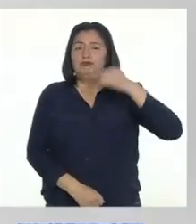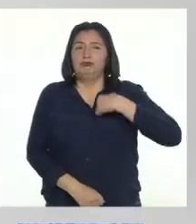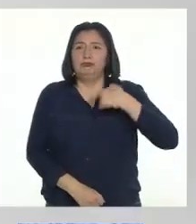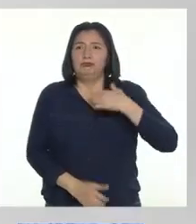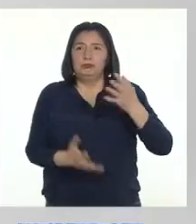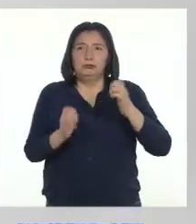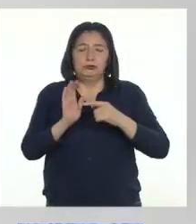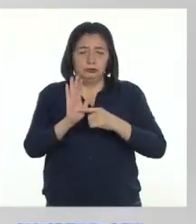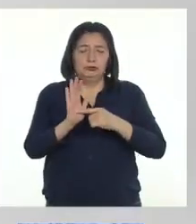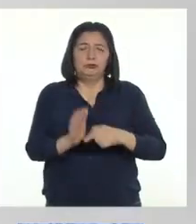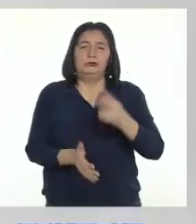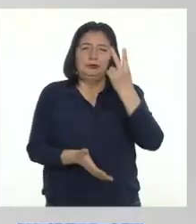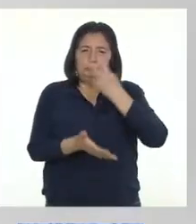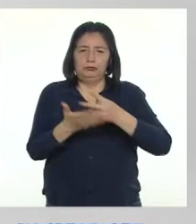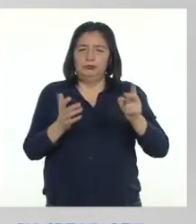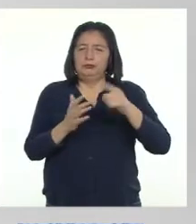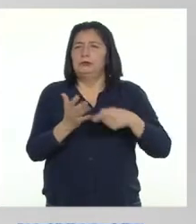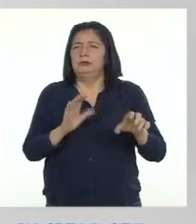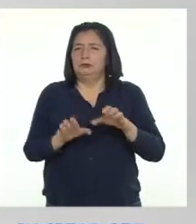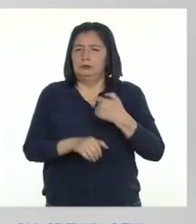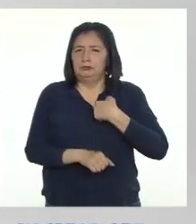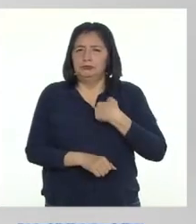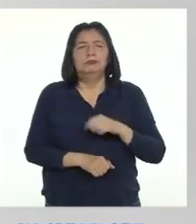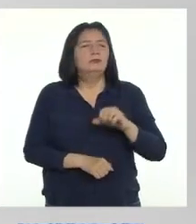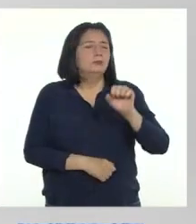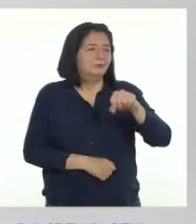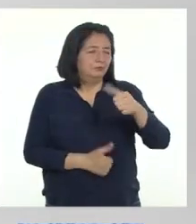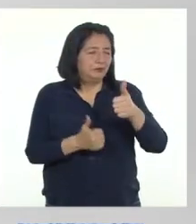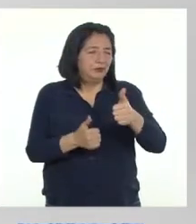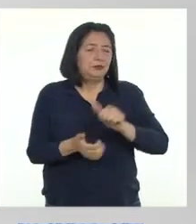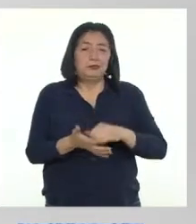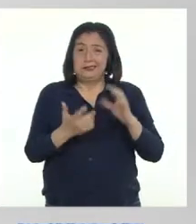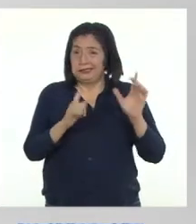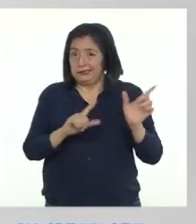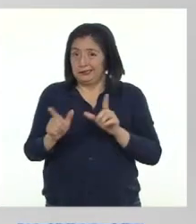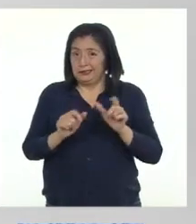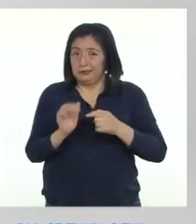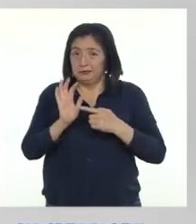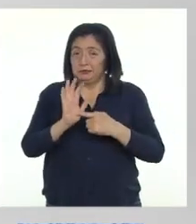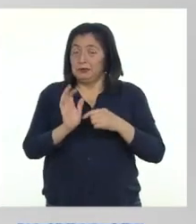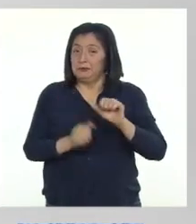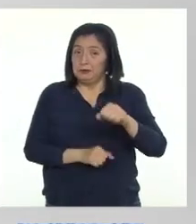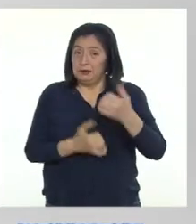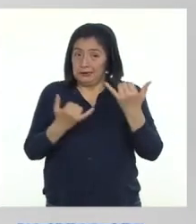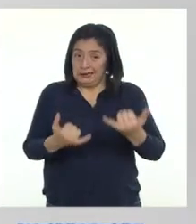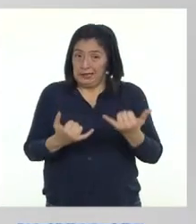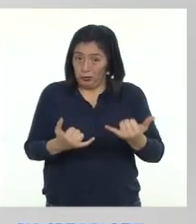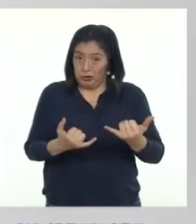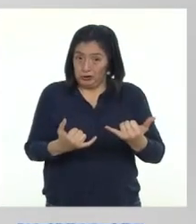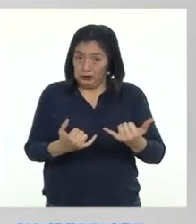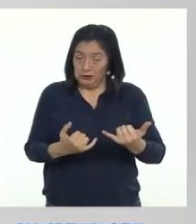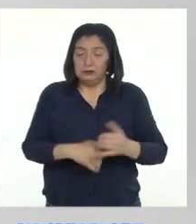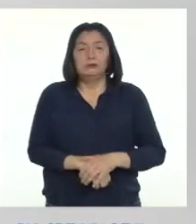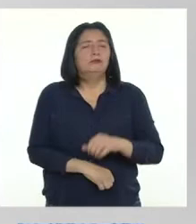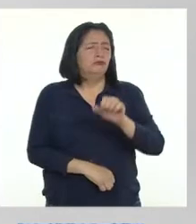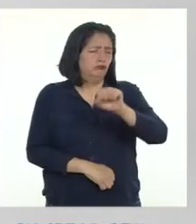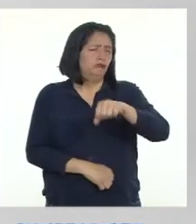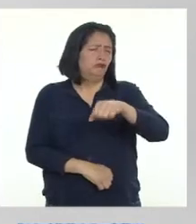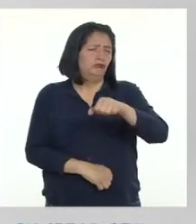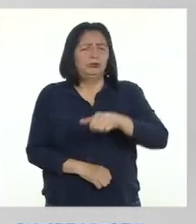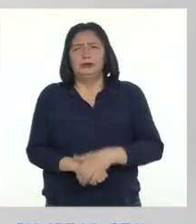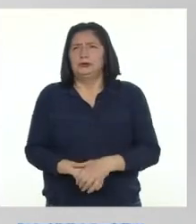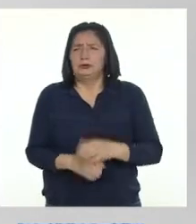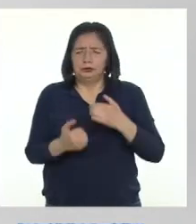quiero mostrar mi reto de las 2 semanas. ¡Genial! ¿Estás lista para mostrar tu reto ahora mismo? ¡Claro que